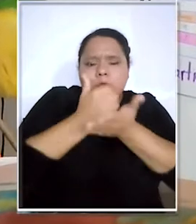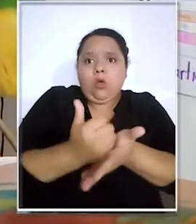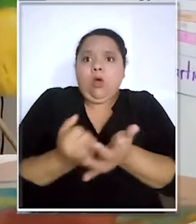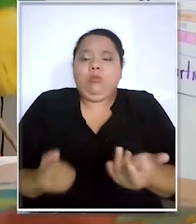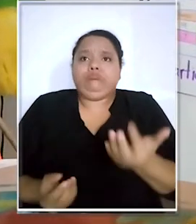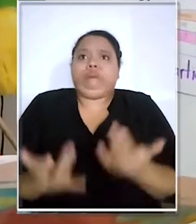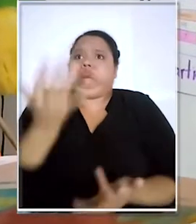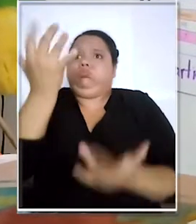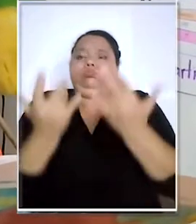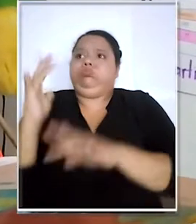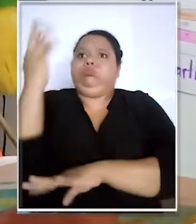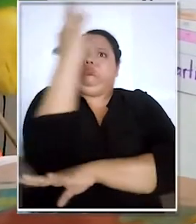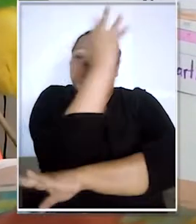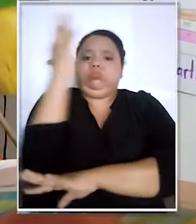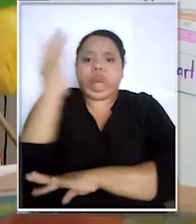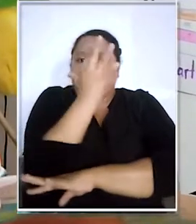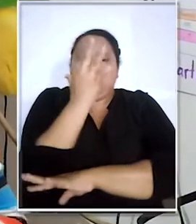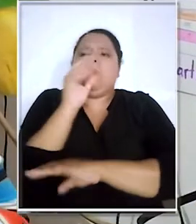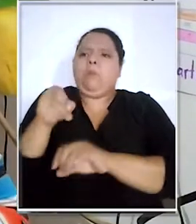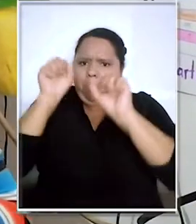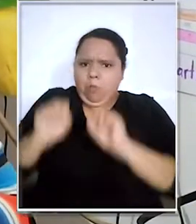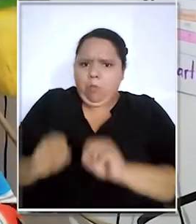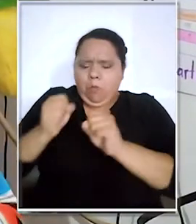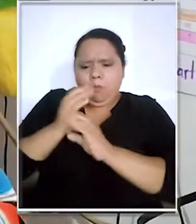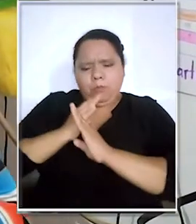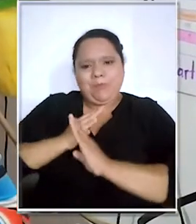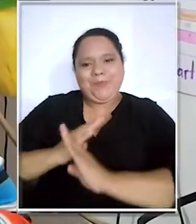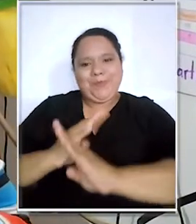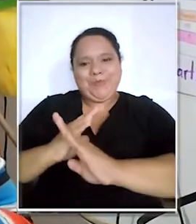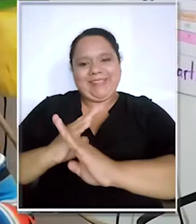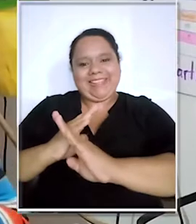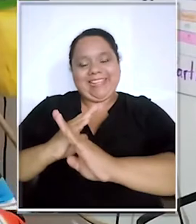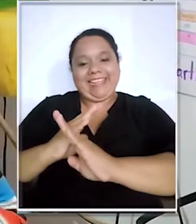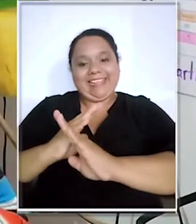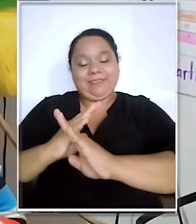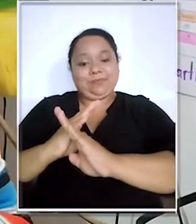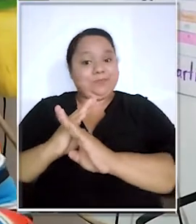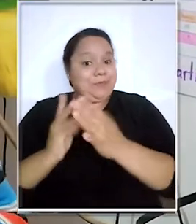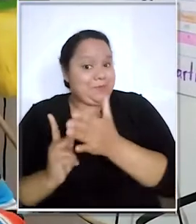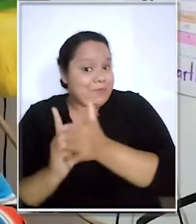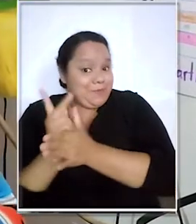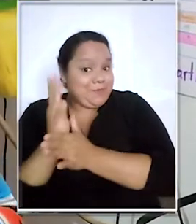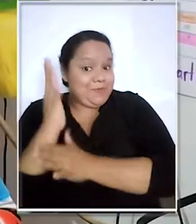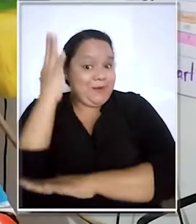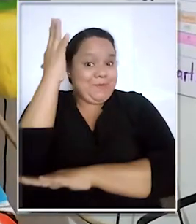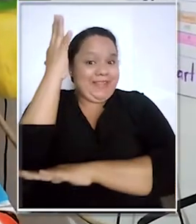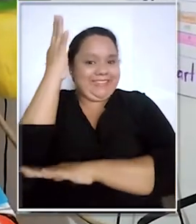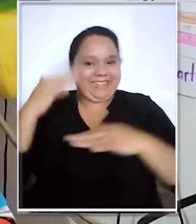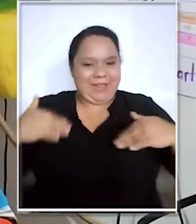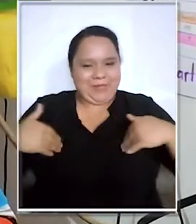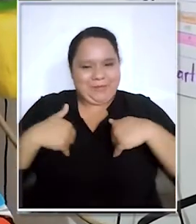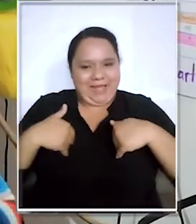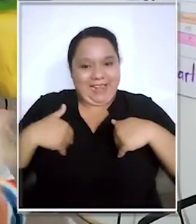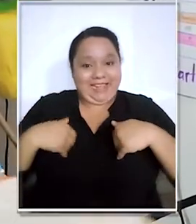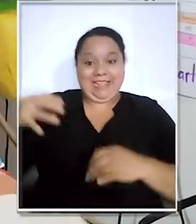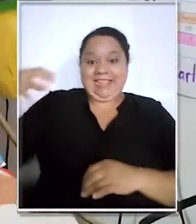con el bosque, con la caza de los animales. Este cacique nos invita a que cuidemos de los bosques de